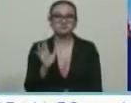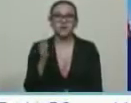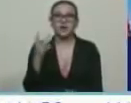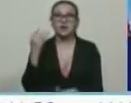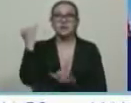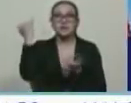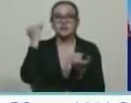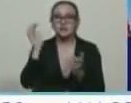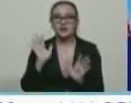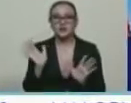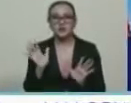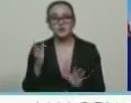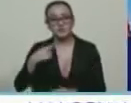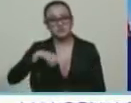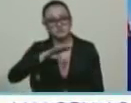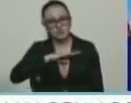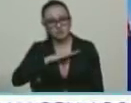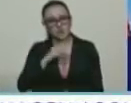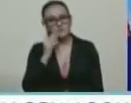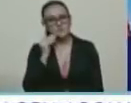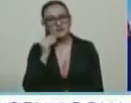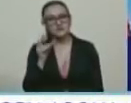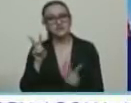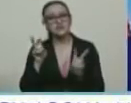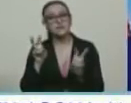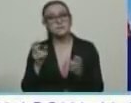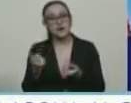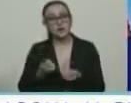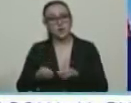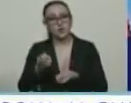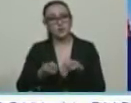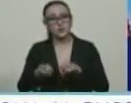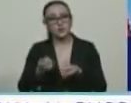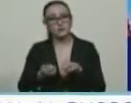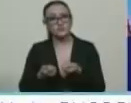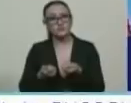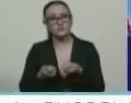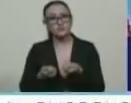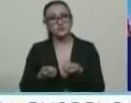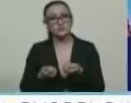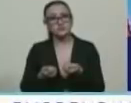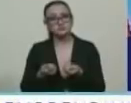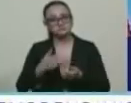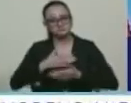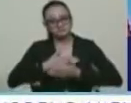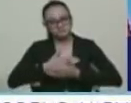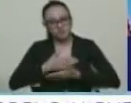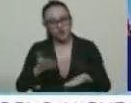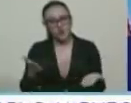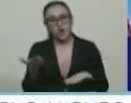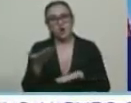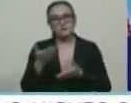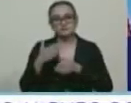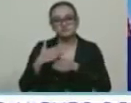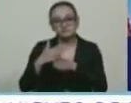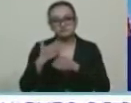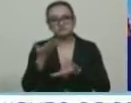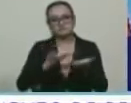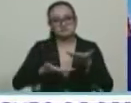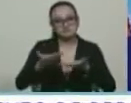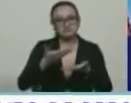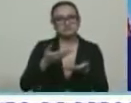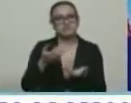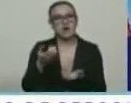Nuestras experiencias en el campo económico estamos dispuestos a compartirlo con